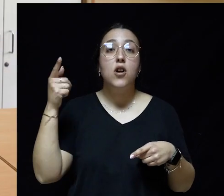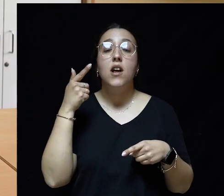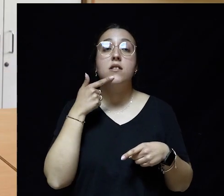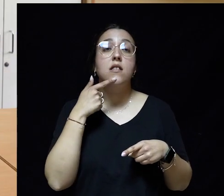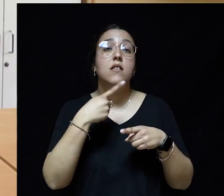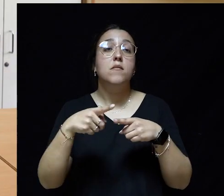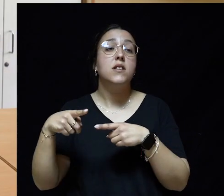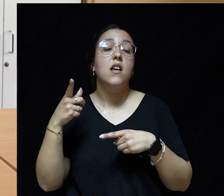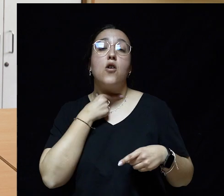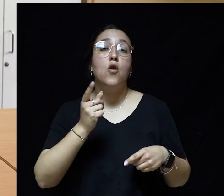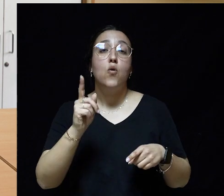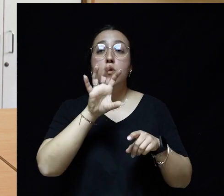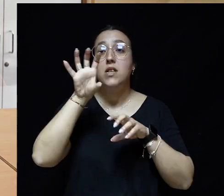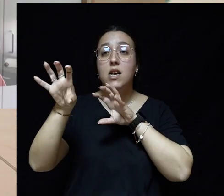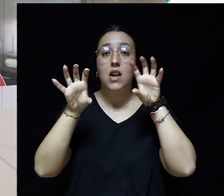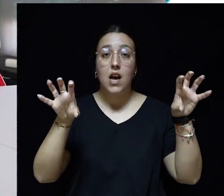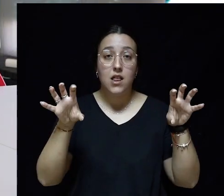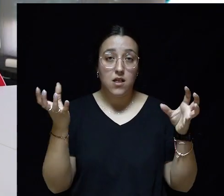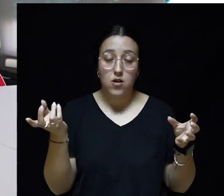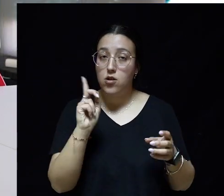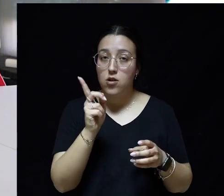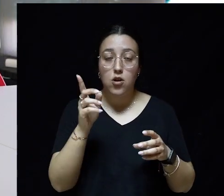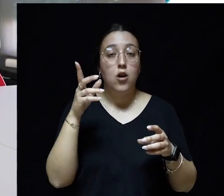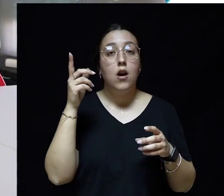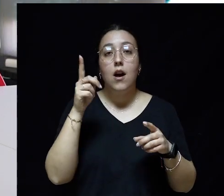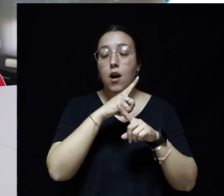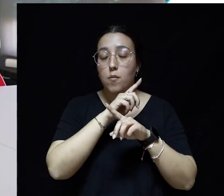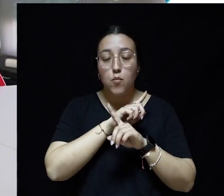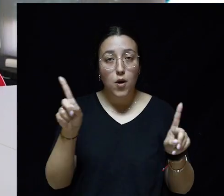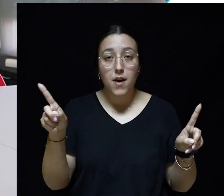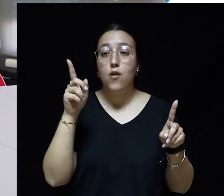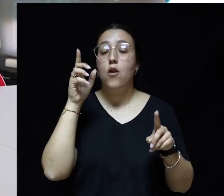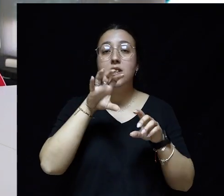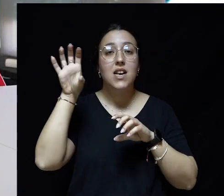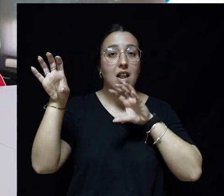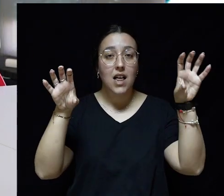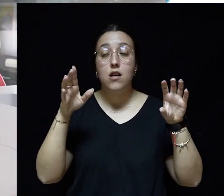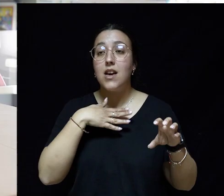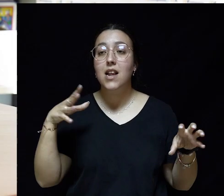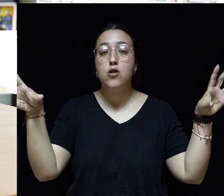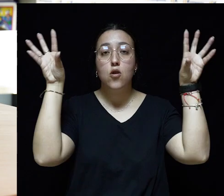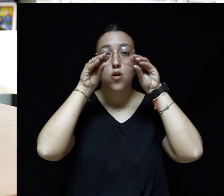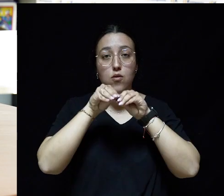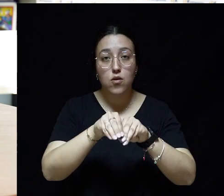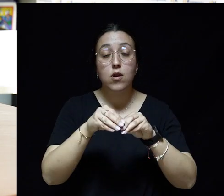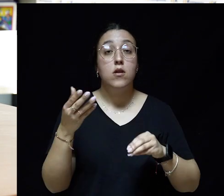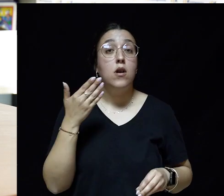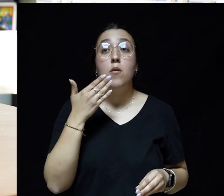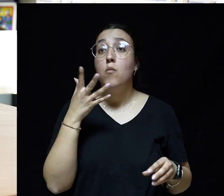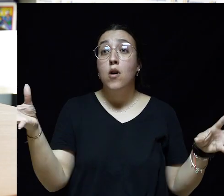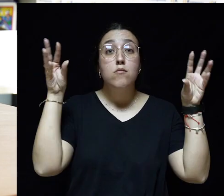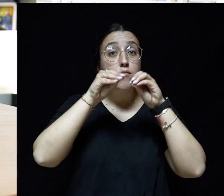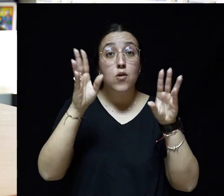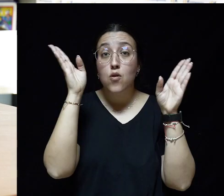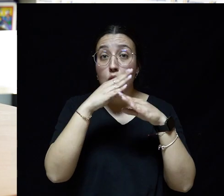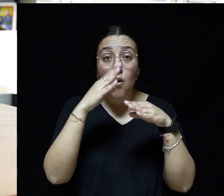debemos organizarla bajo el principio de la no segregación. Mientras no se consiga la igualdad en resultados, no podemos hablar